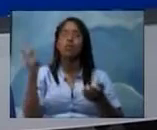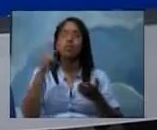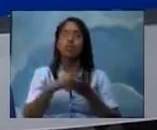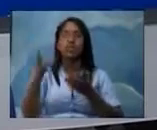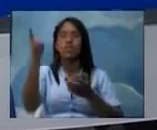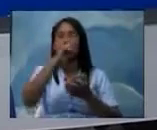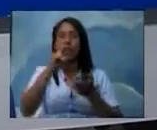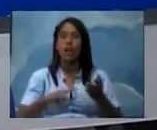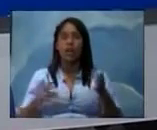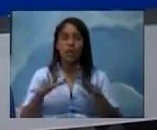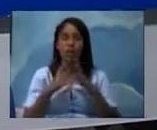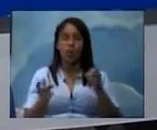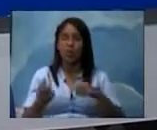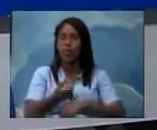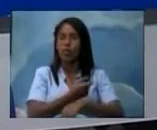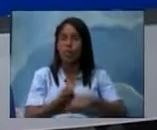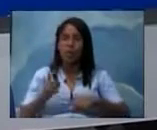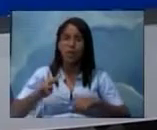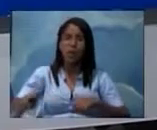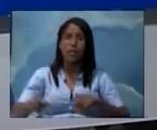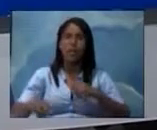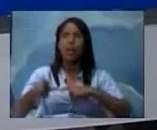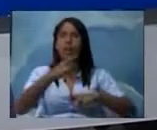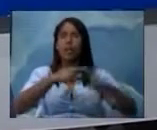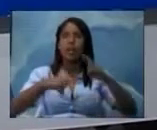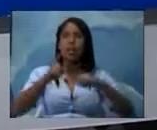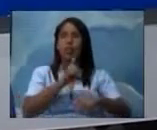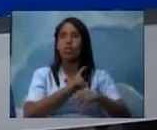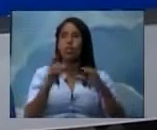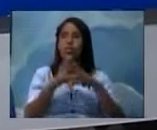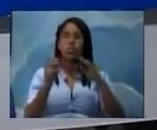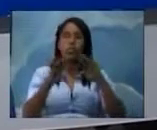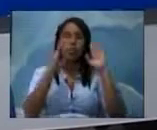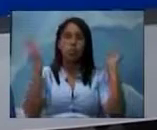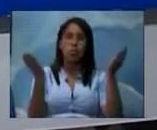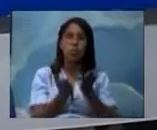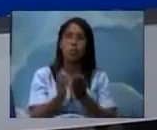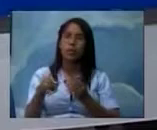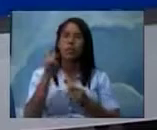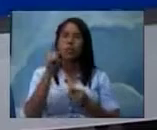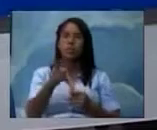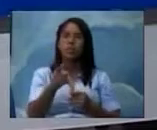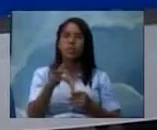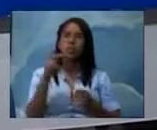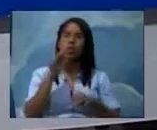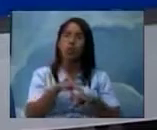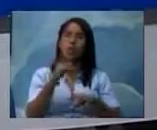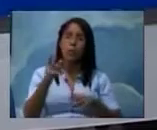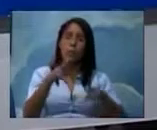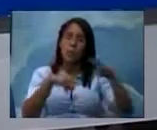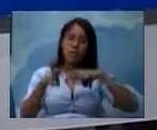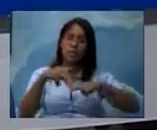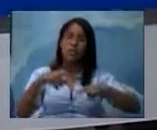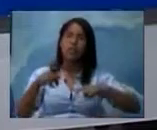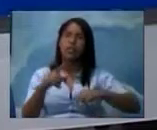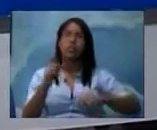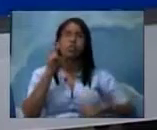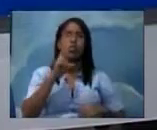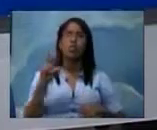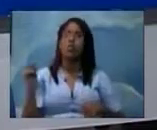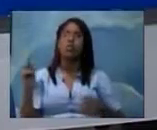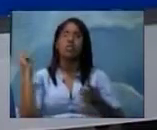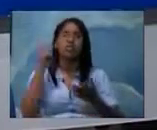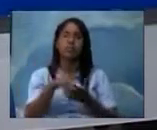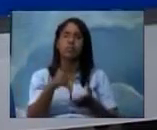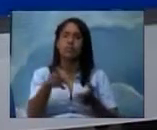leerle esto a los gobernantes alrededor del mundo. Cuando a usted le toque visitar a un alcalde, no lleve